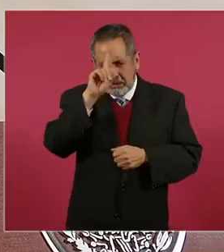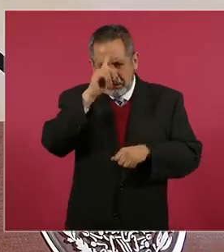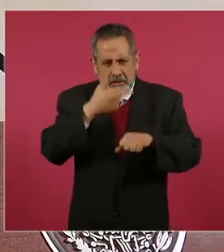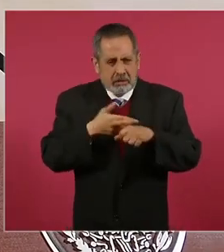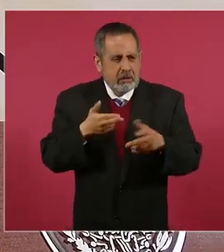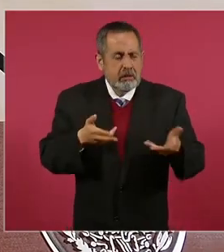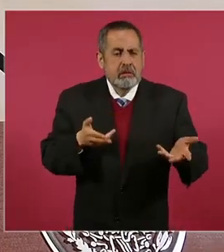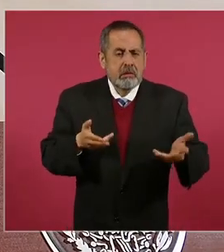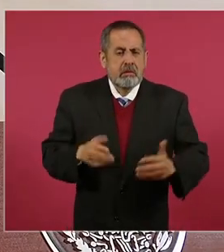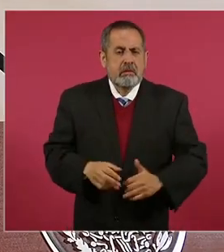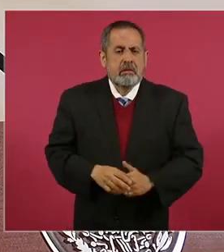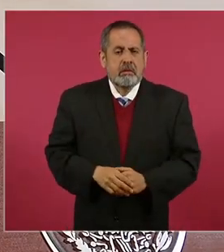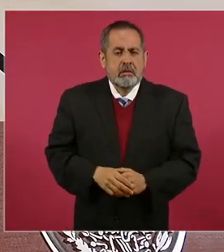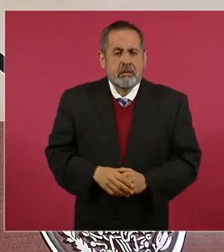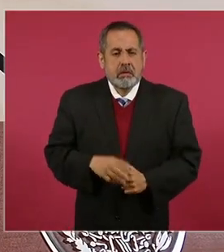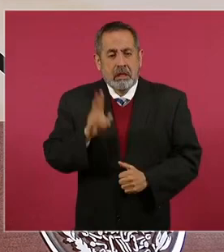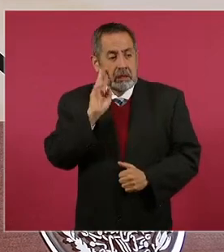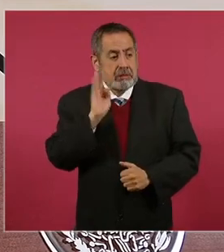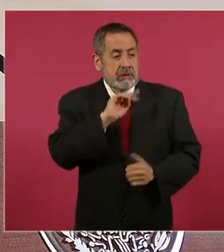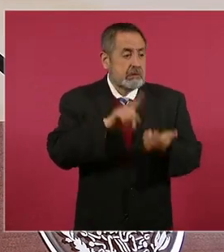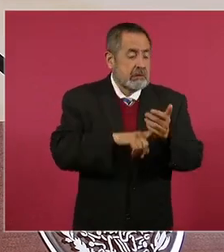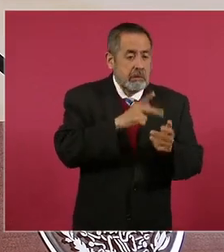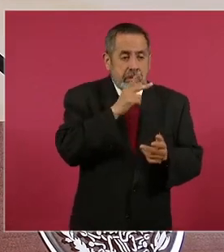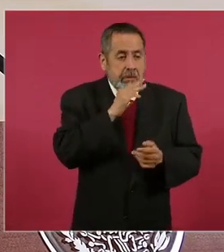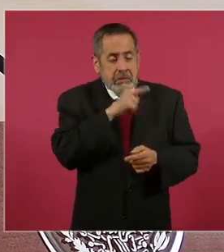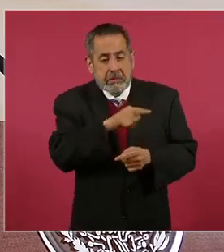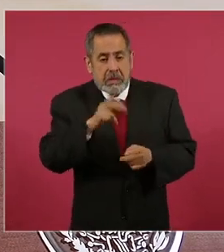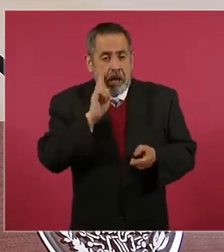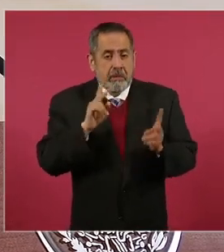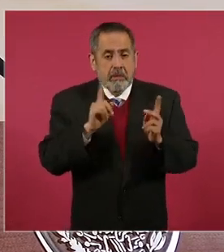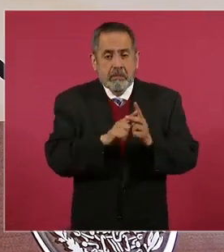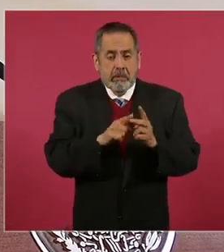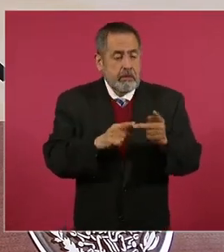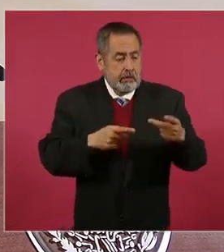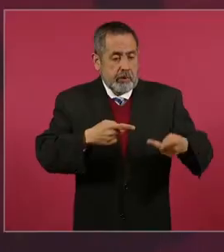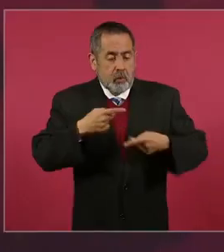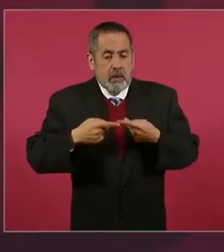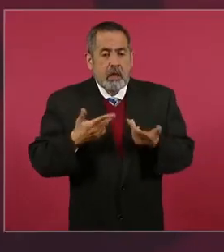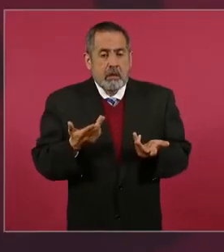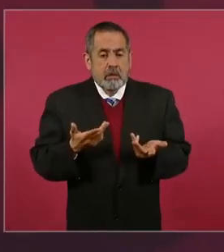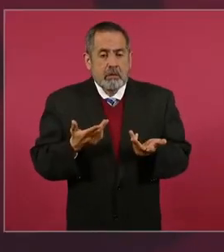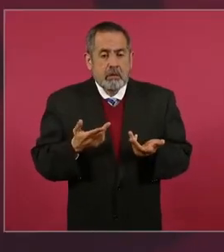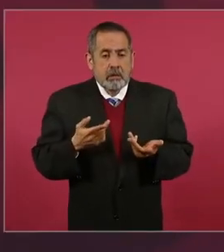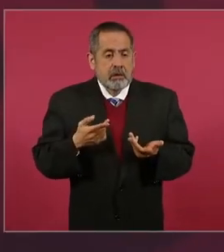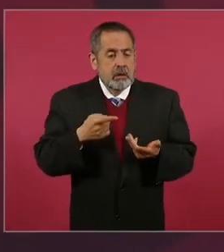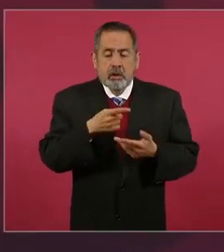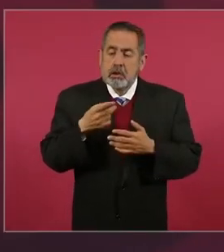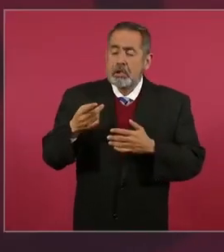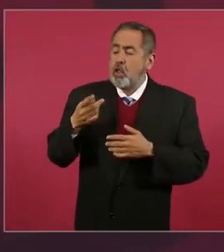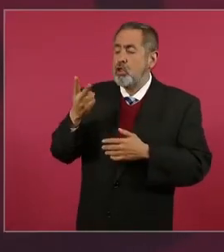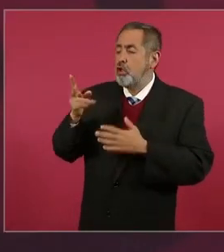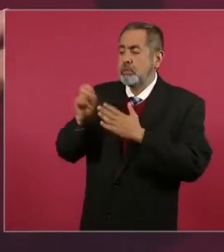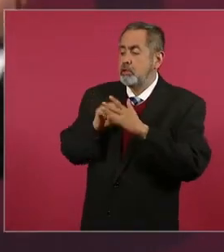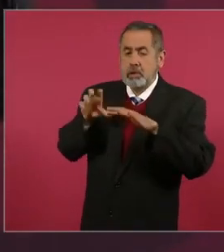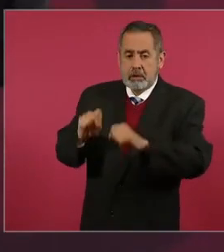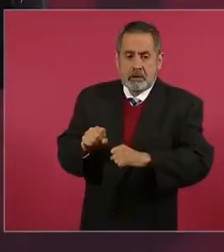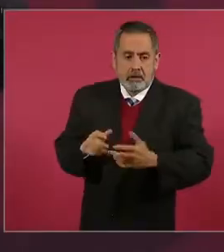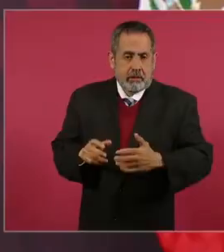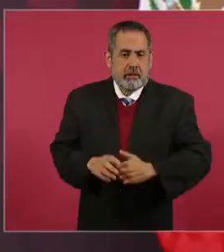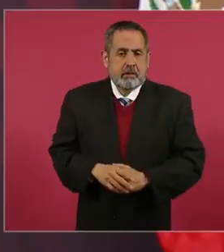y posiblemente a los padres. Me van a decir que no les alcanza dos meses.